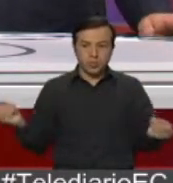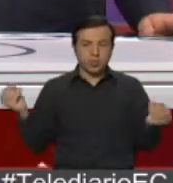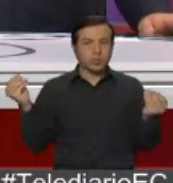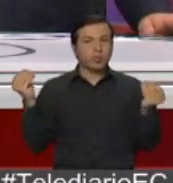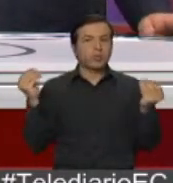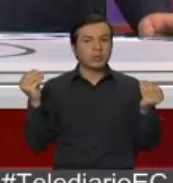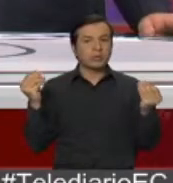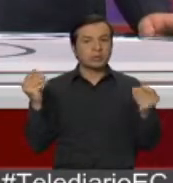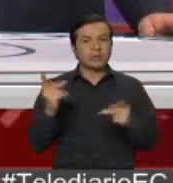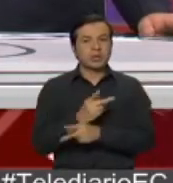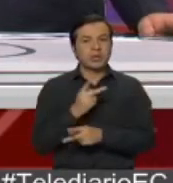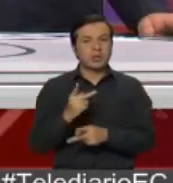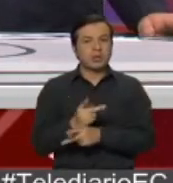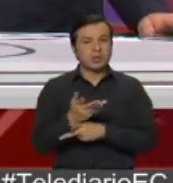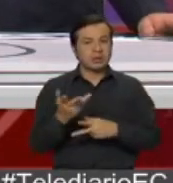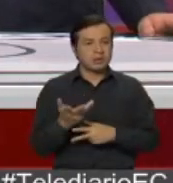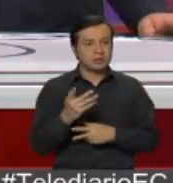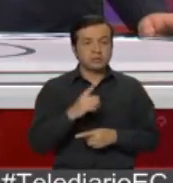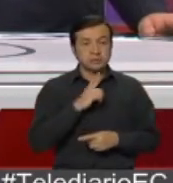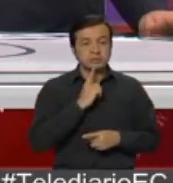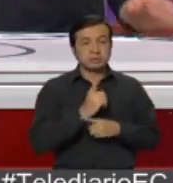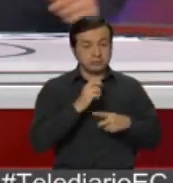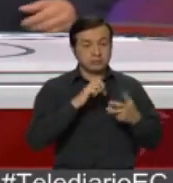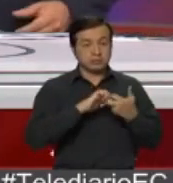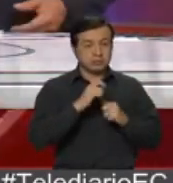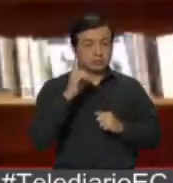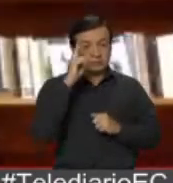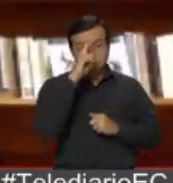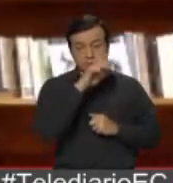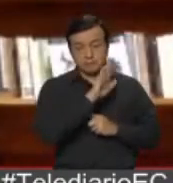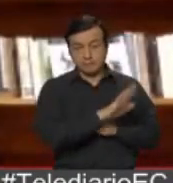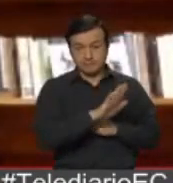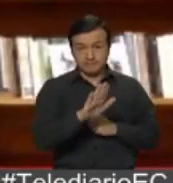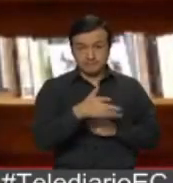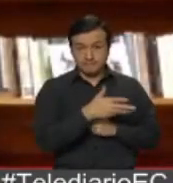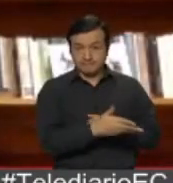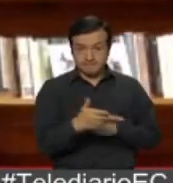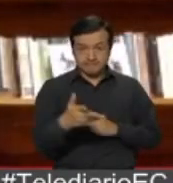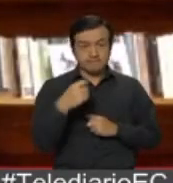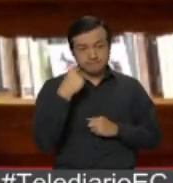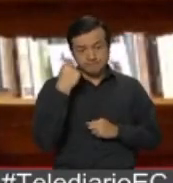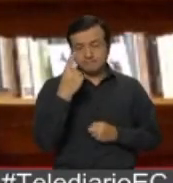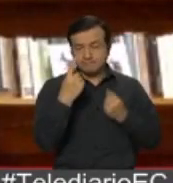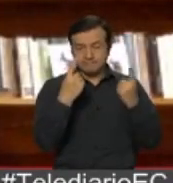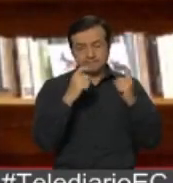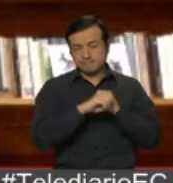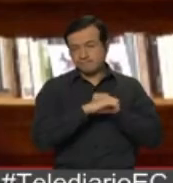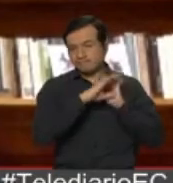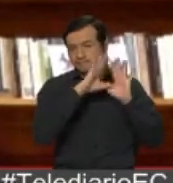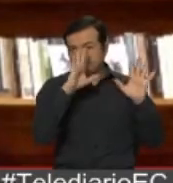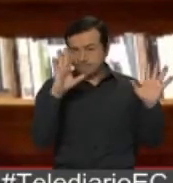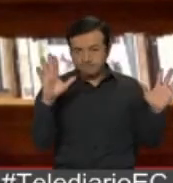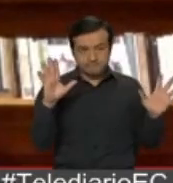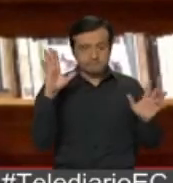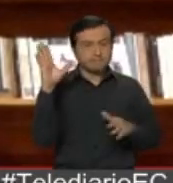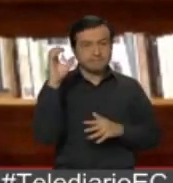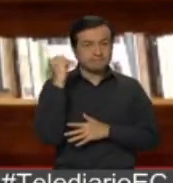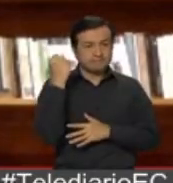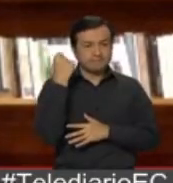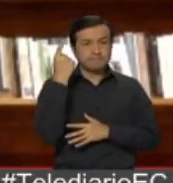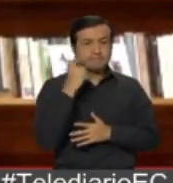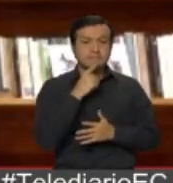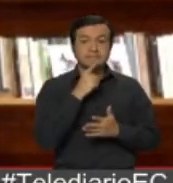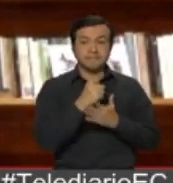Sí, efectivamente esa vulnerabilidad está presente, ¿no? Y es un motivo de